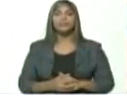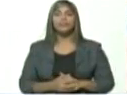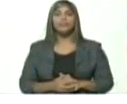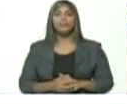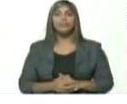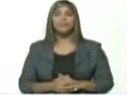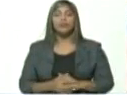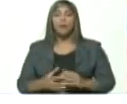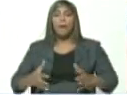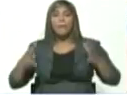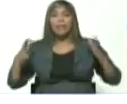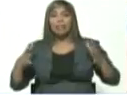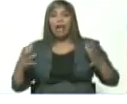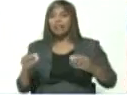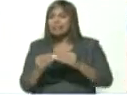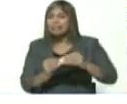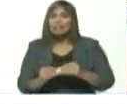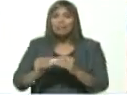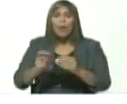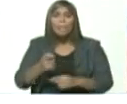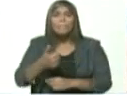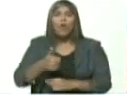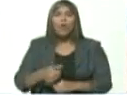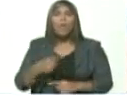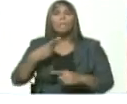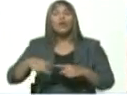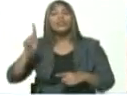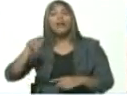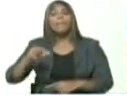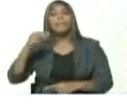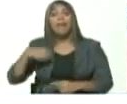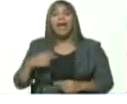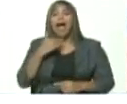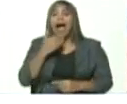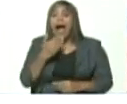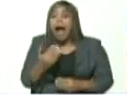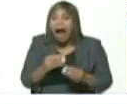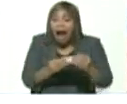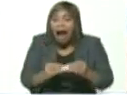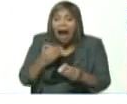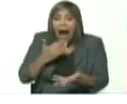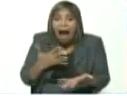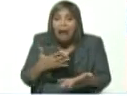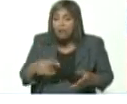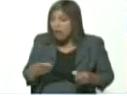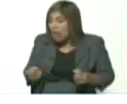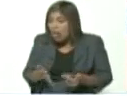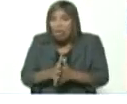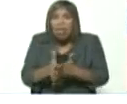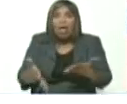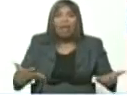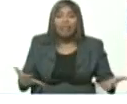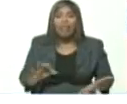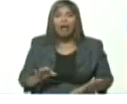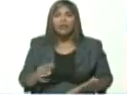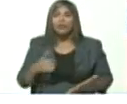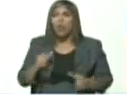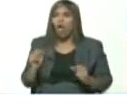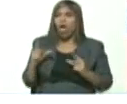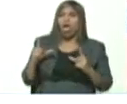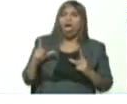mucho con poco, sino que ellos aprendieron a hacer algo con nada. Ahí sí quedé